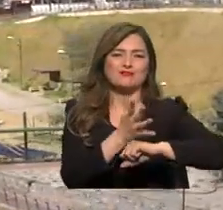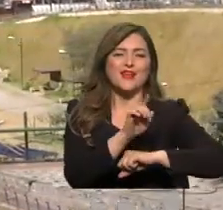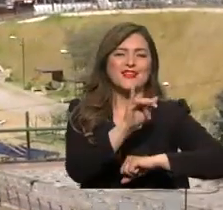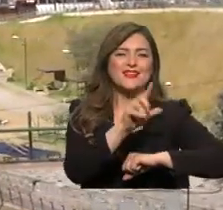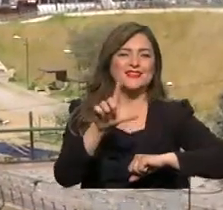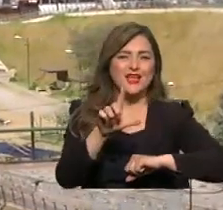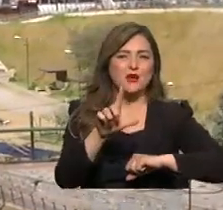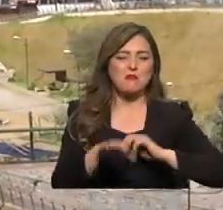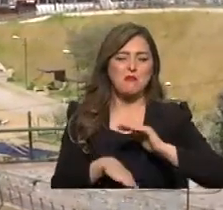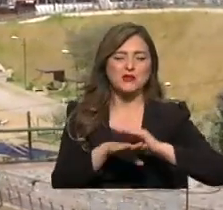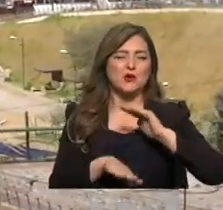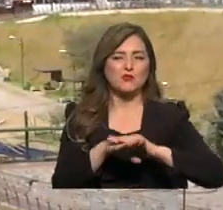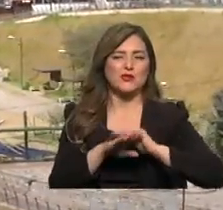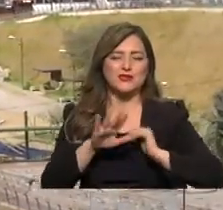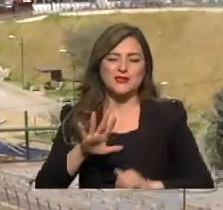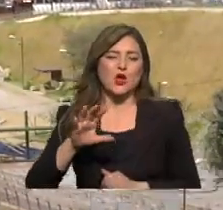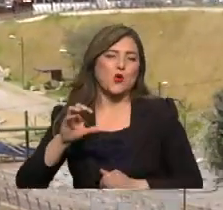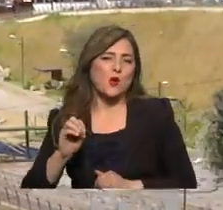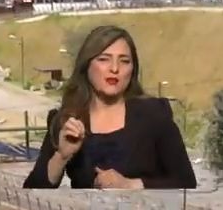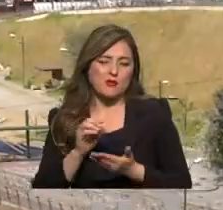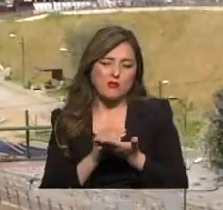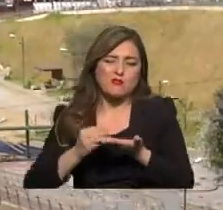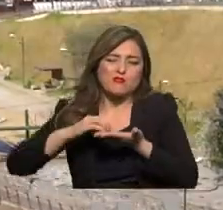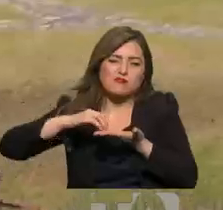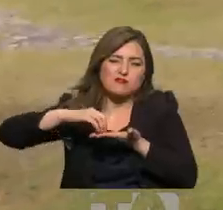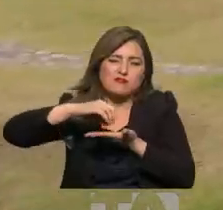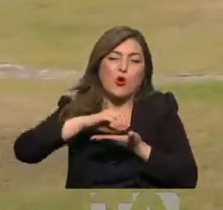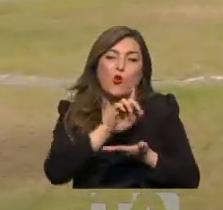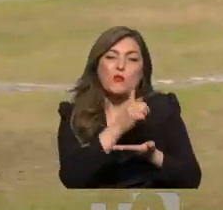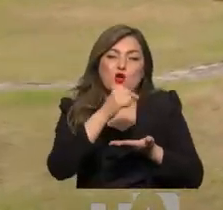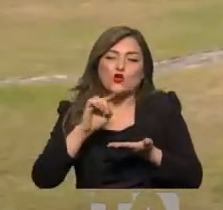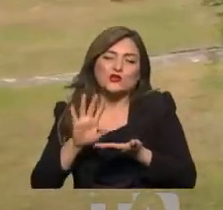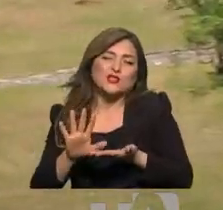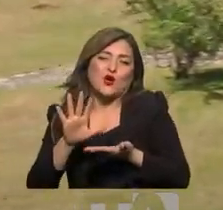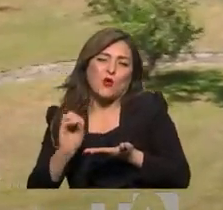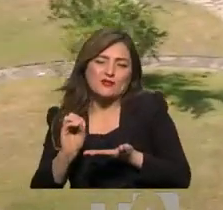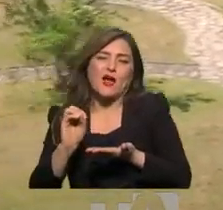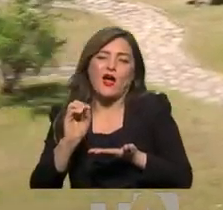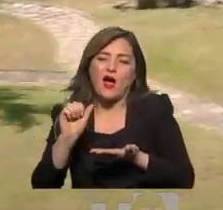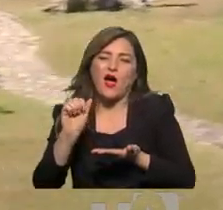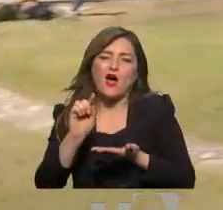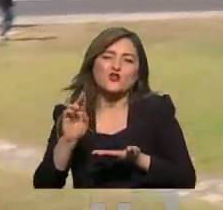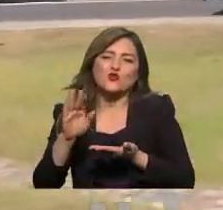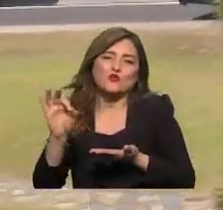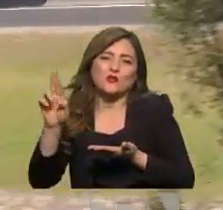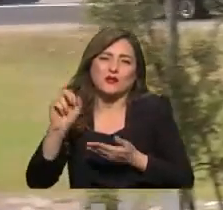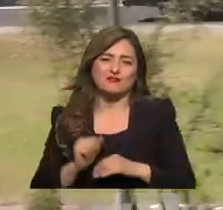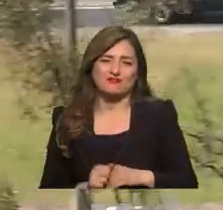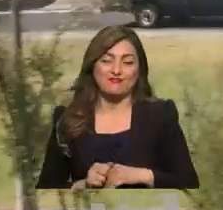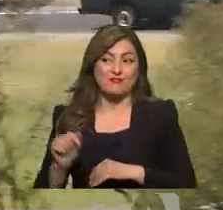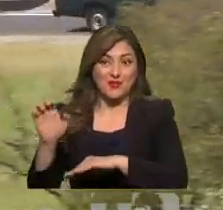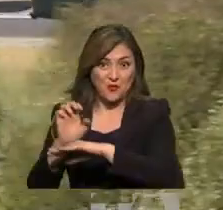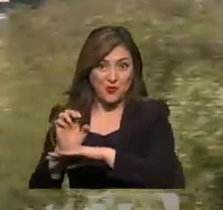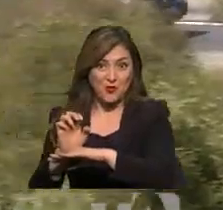diésel contenga como máximo 50 partes de azufre por millón. Es decir, en Ecuador, con esta nueva norma, se